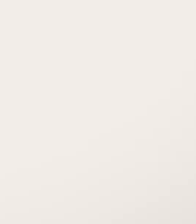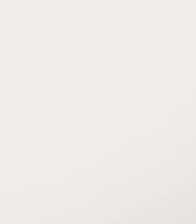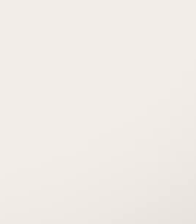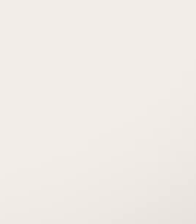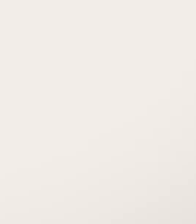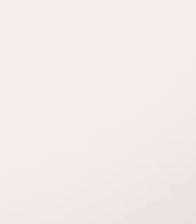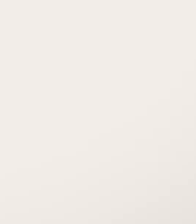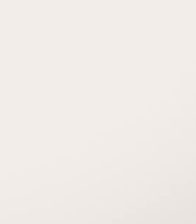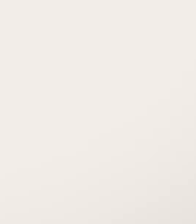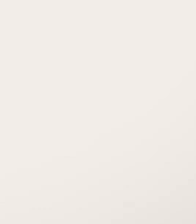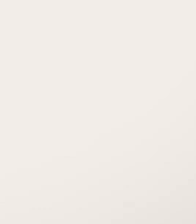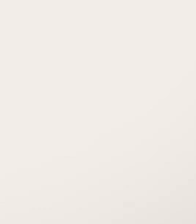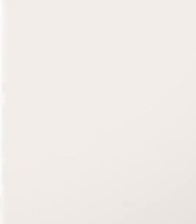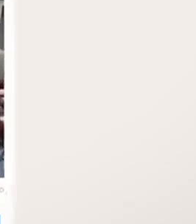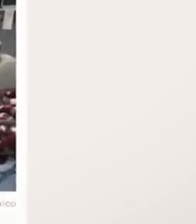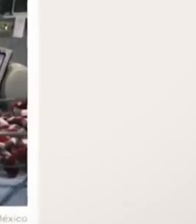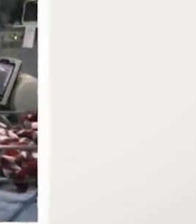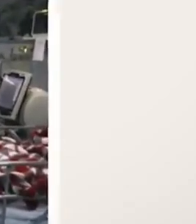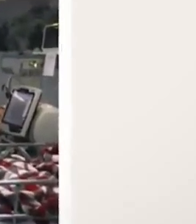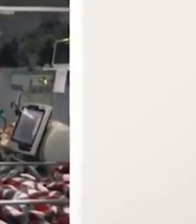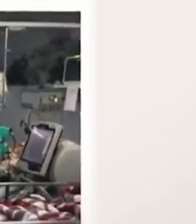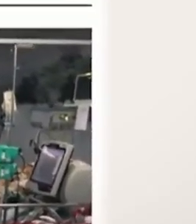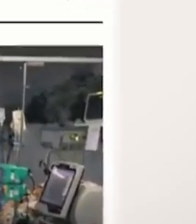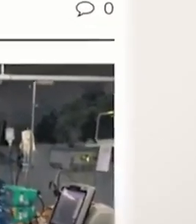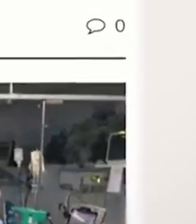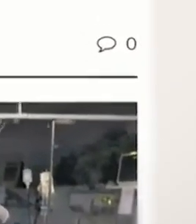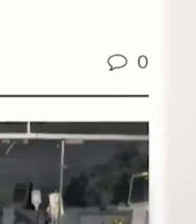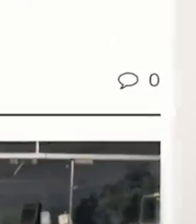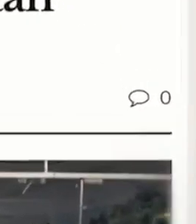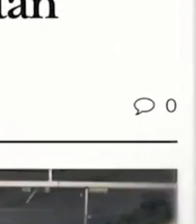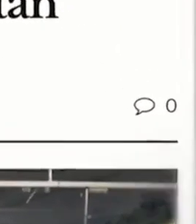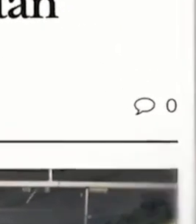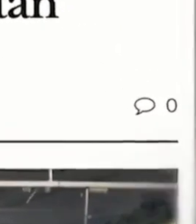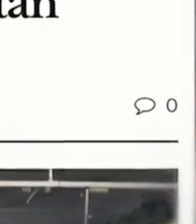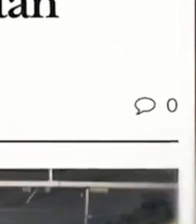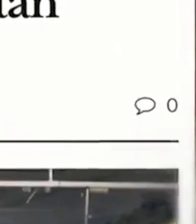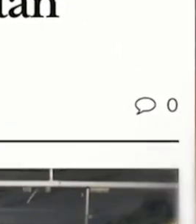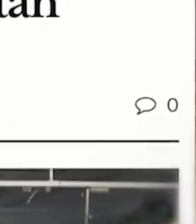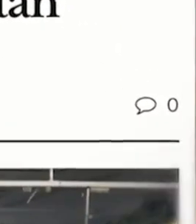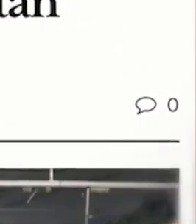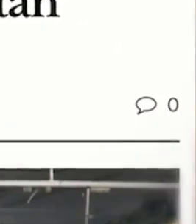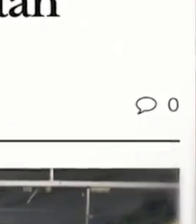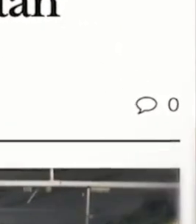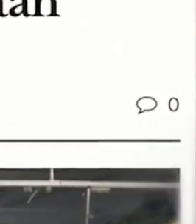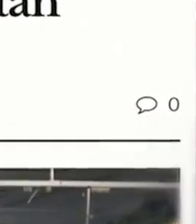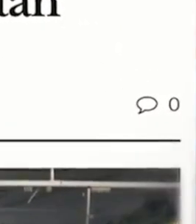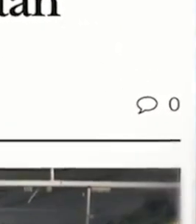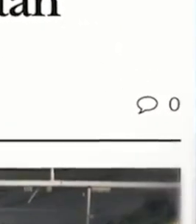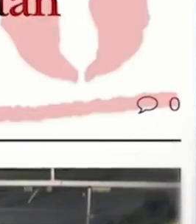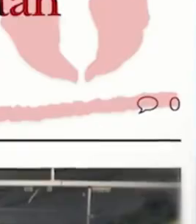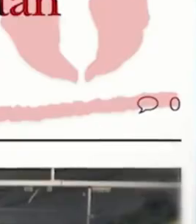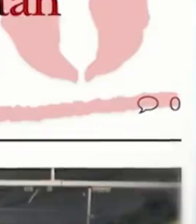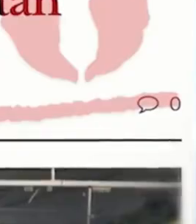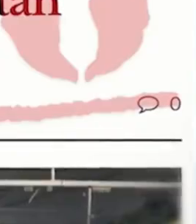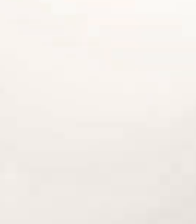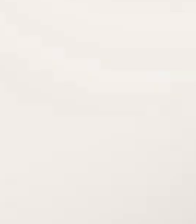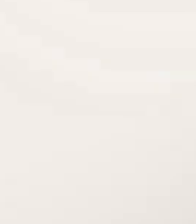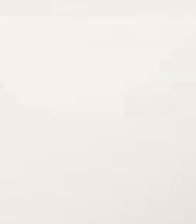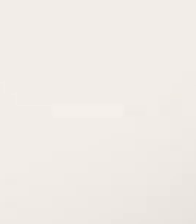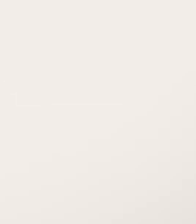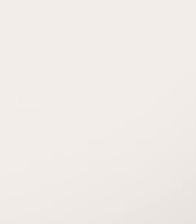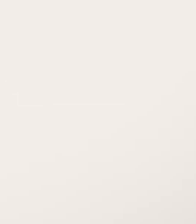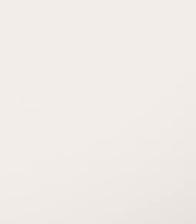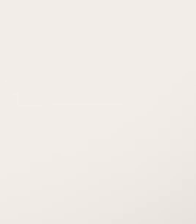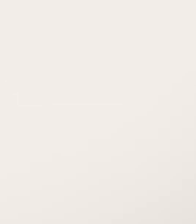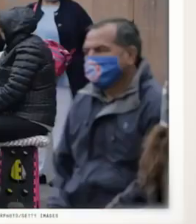de COVID-19 en el país. Además, que los hospitales se encontraban saturados por pacientes con COVID, lo que es falso.